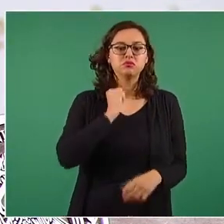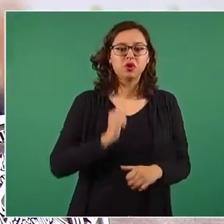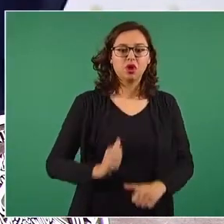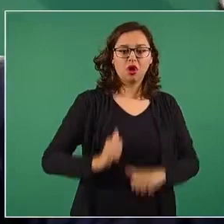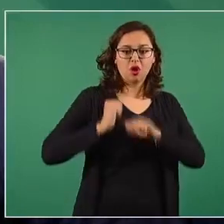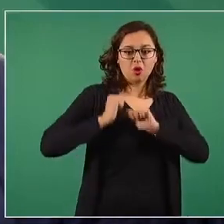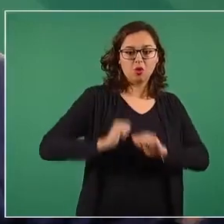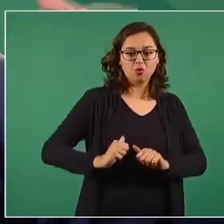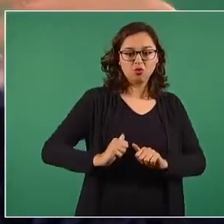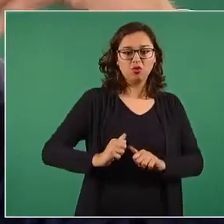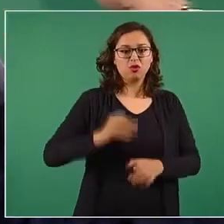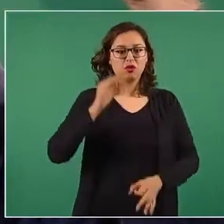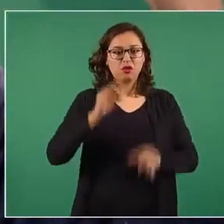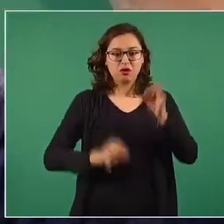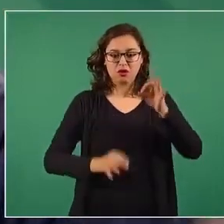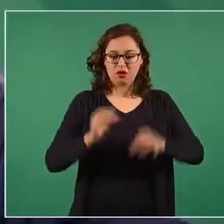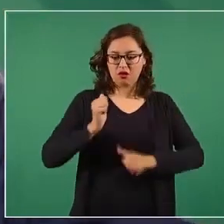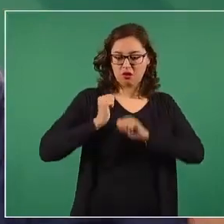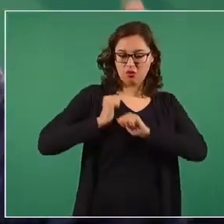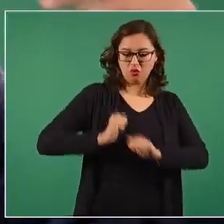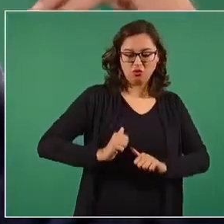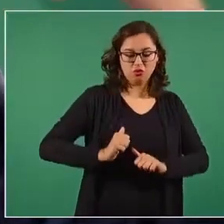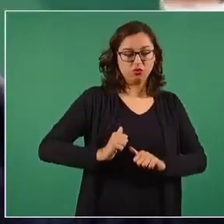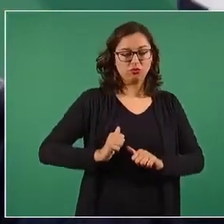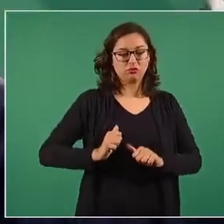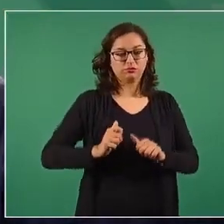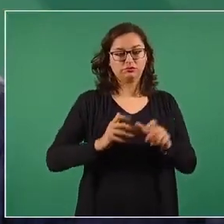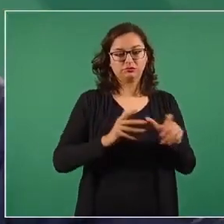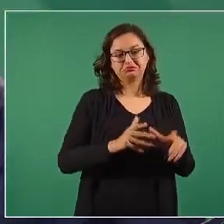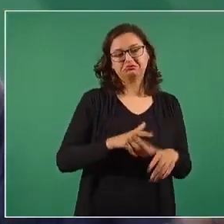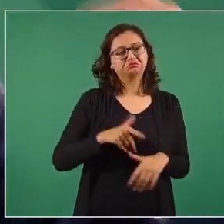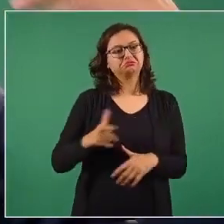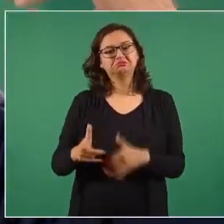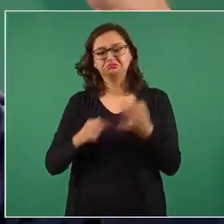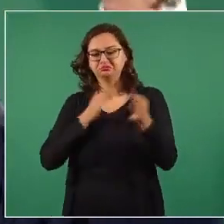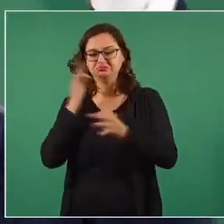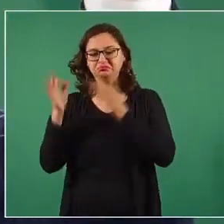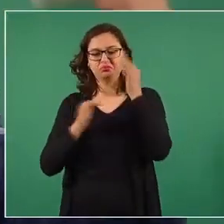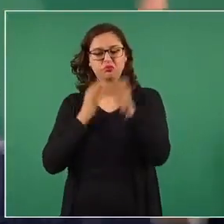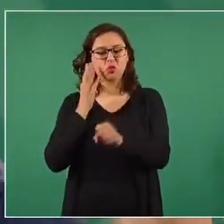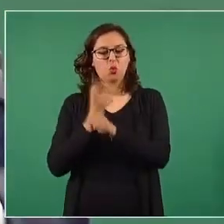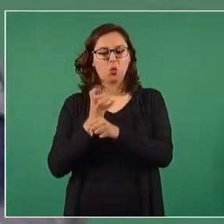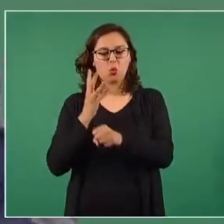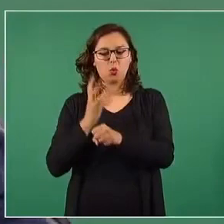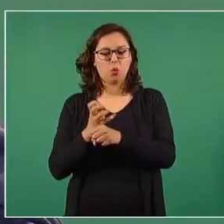Y aquello de que había un medio que decían era